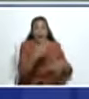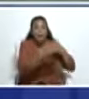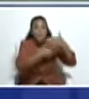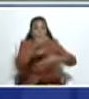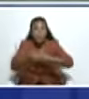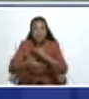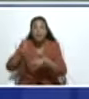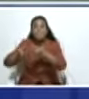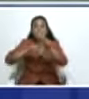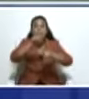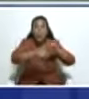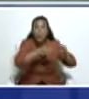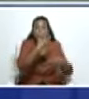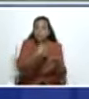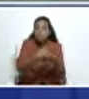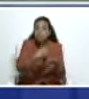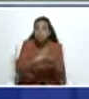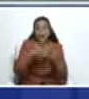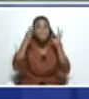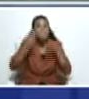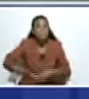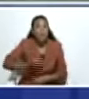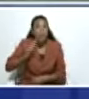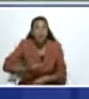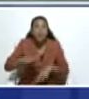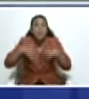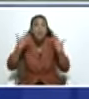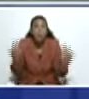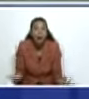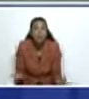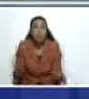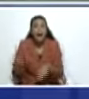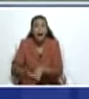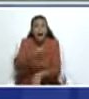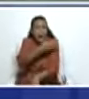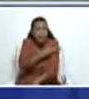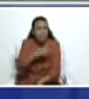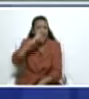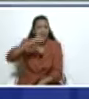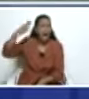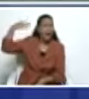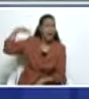de consulta clave. ¿Cuándo se consultó al pueblo?